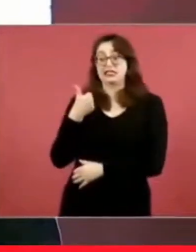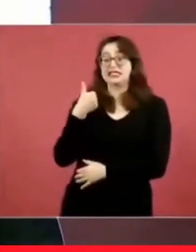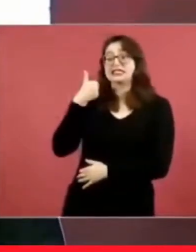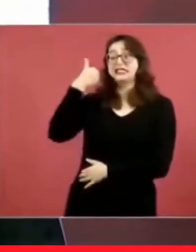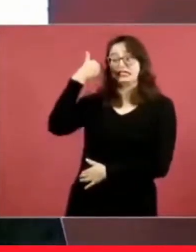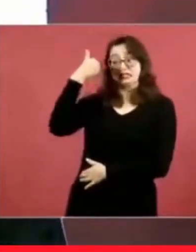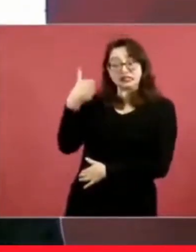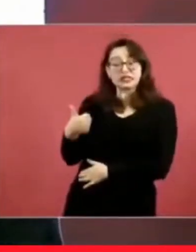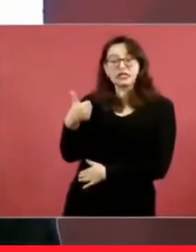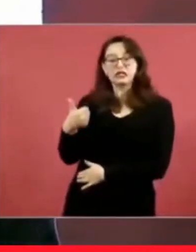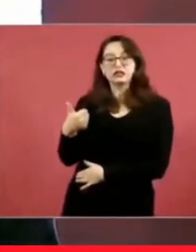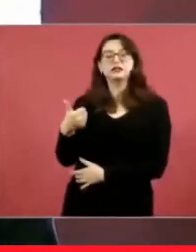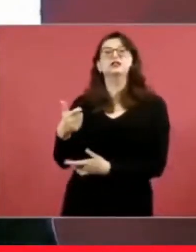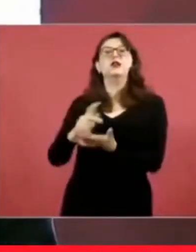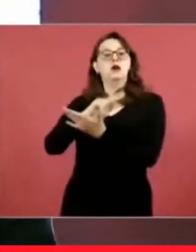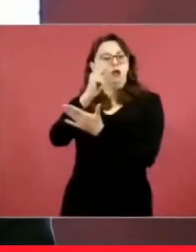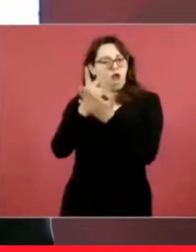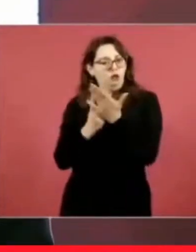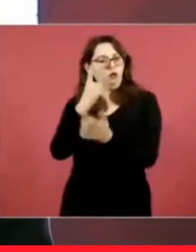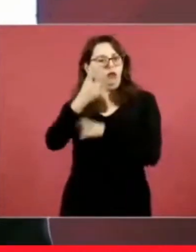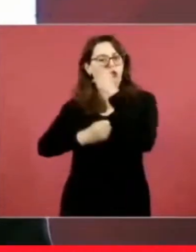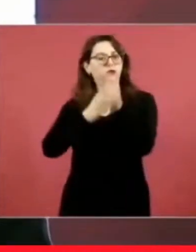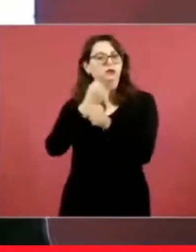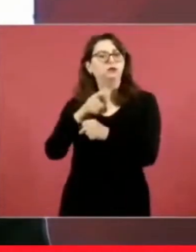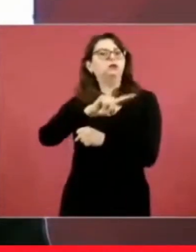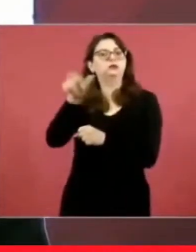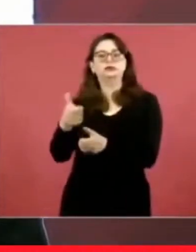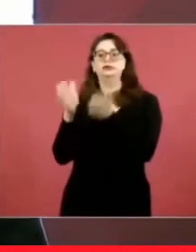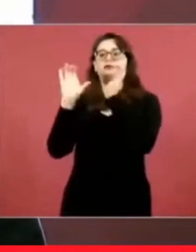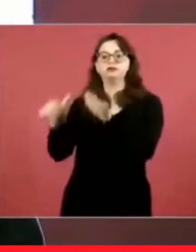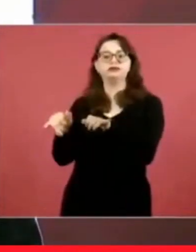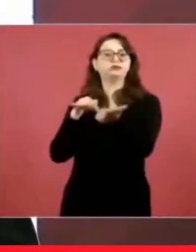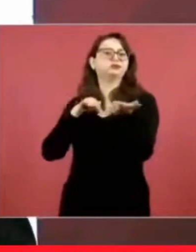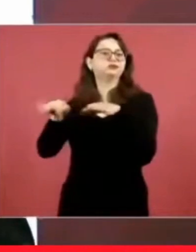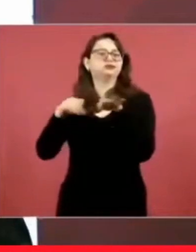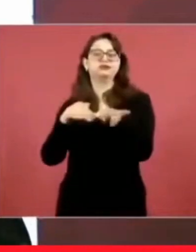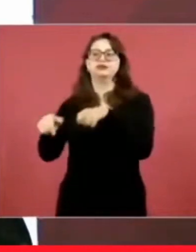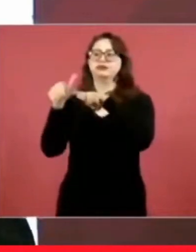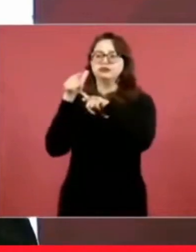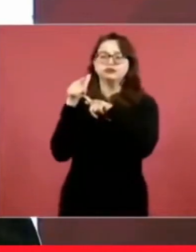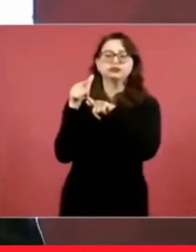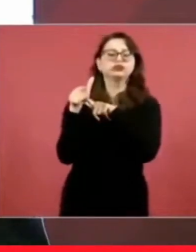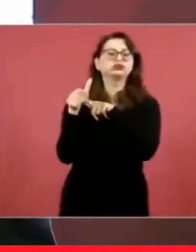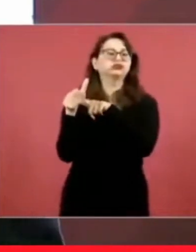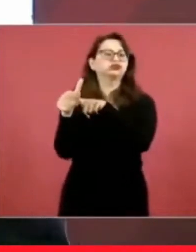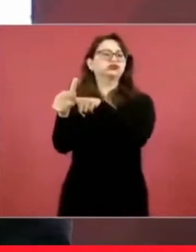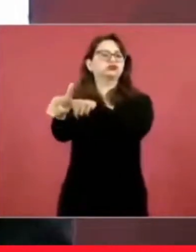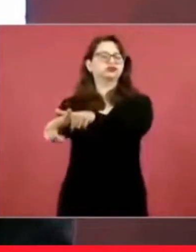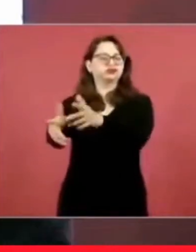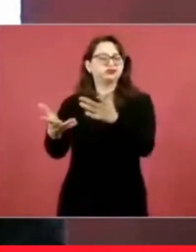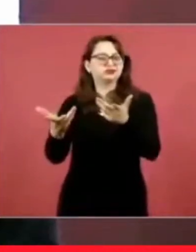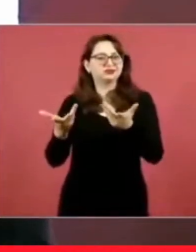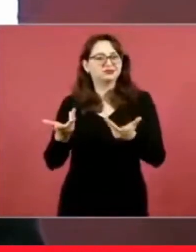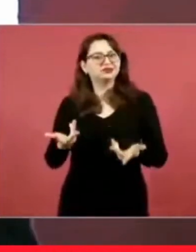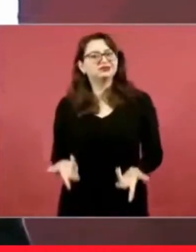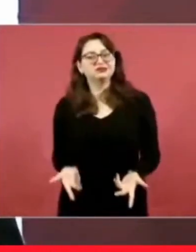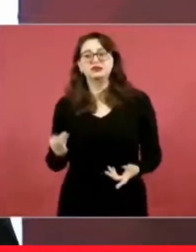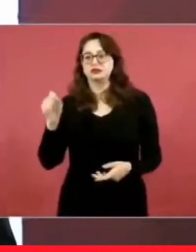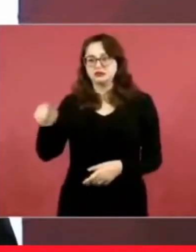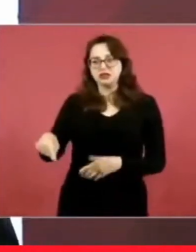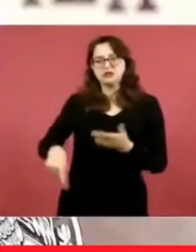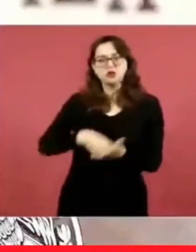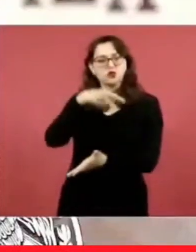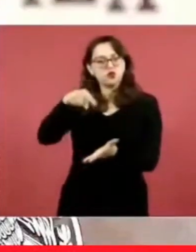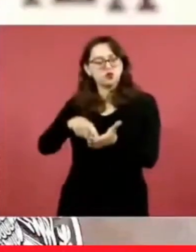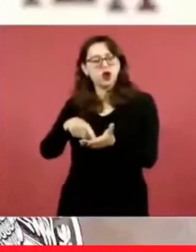por el programa encuentran un trabajo o actividad productiva, sea en el centro de trabajo donde se capacitan o ya